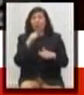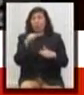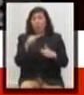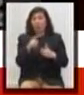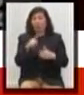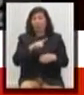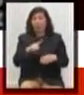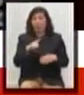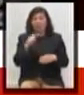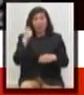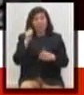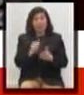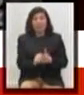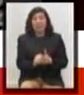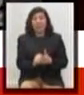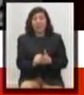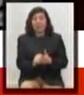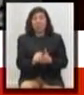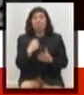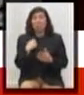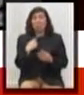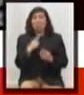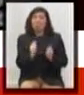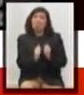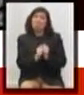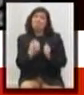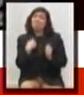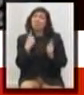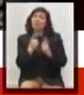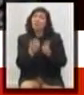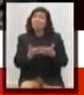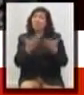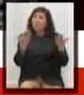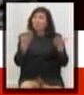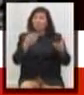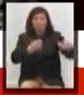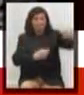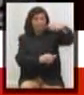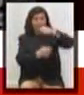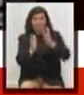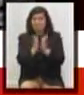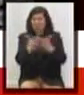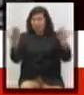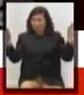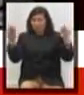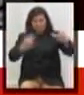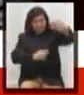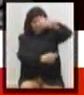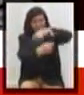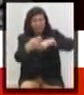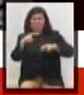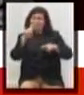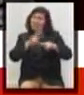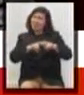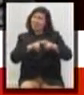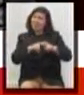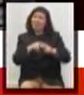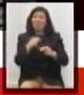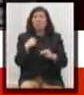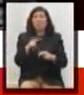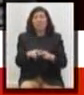él era jefe del ingenio, y me encontró con el comercio de cabeza, sentada ahí en una